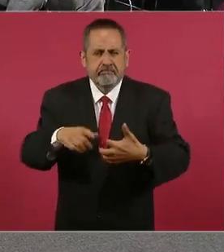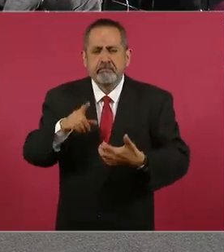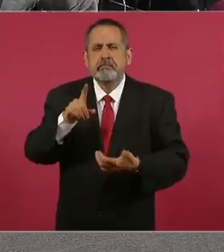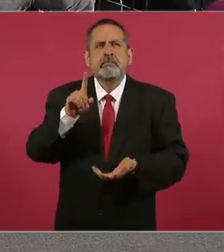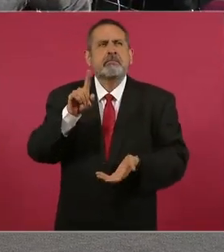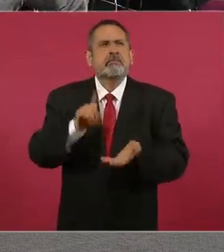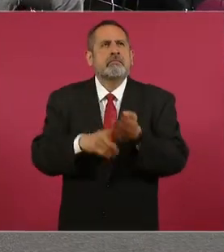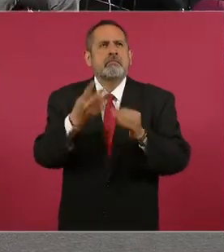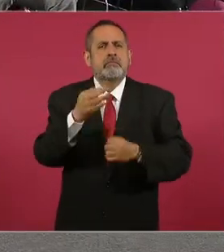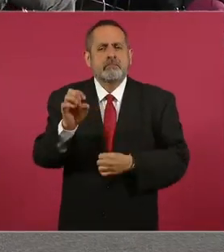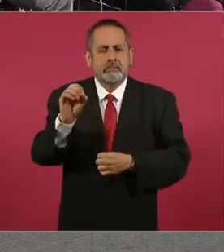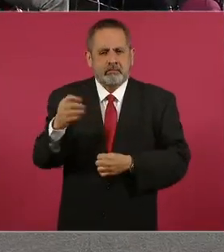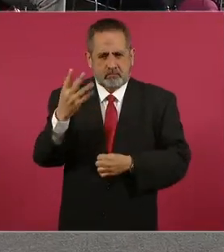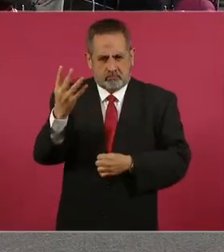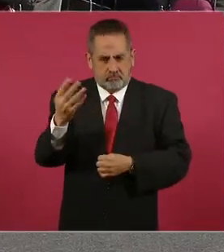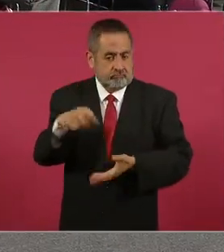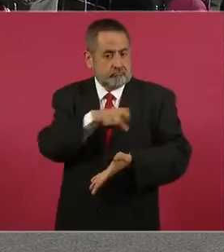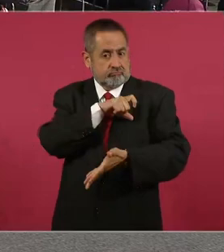1904,